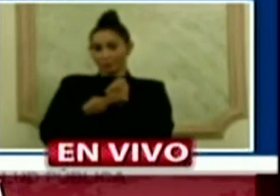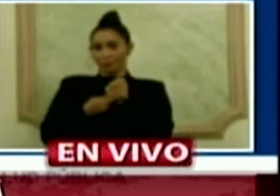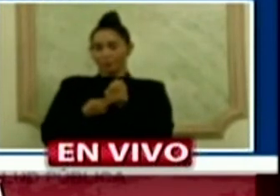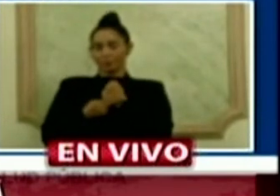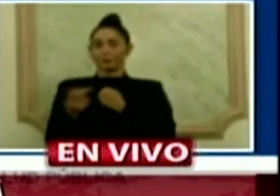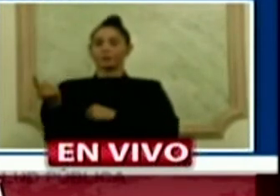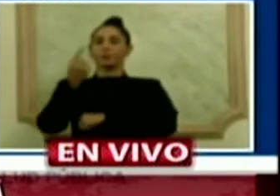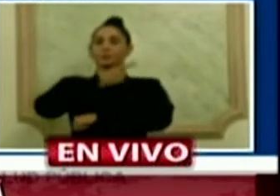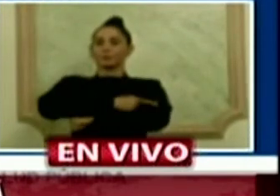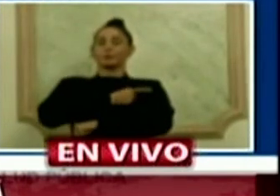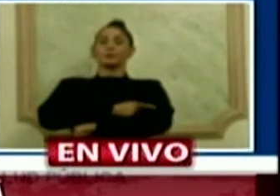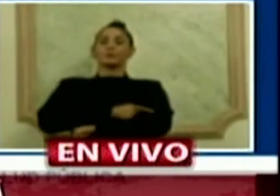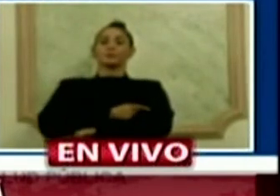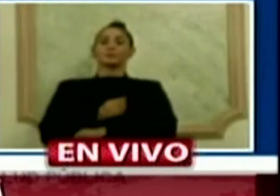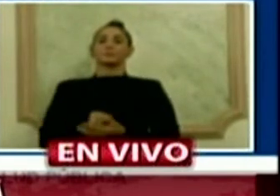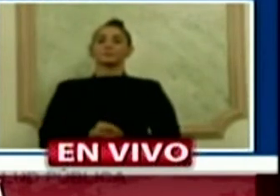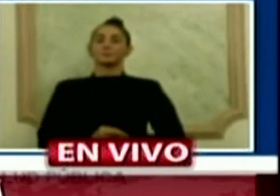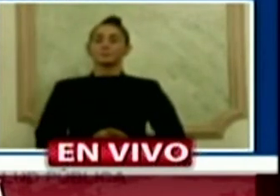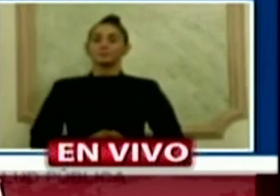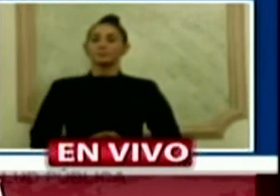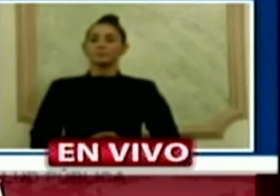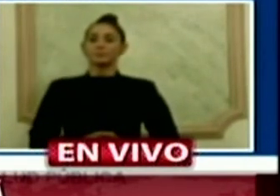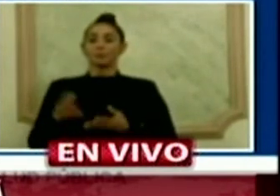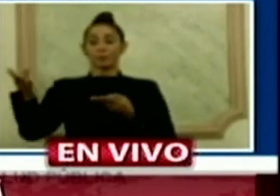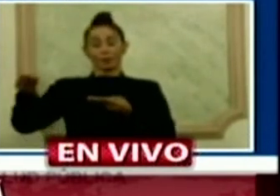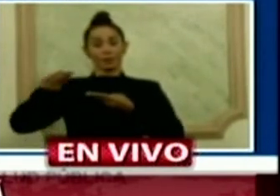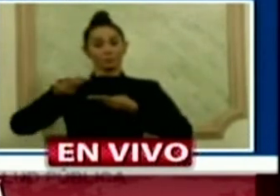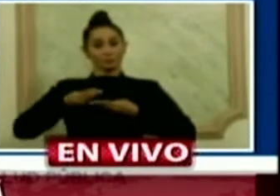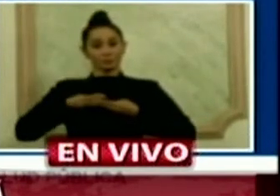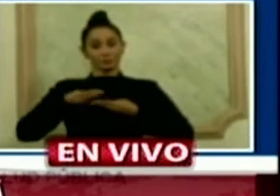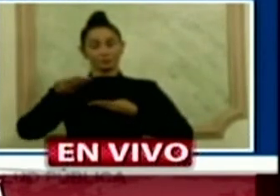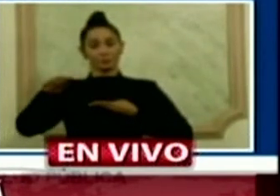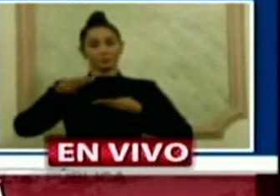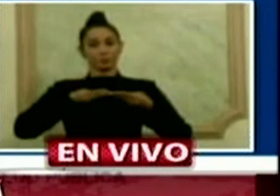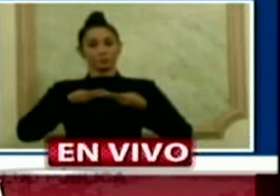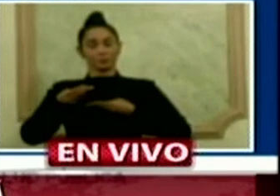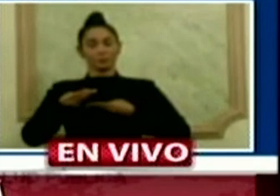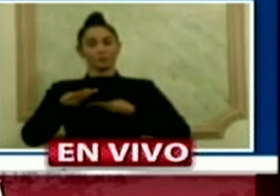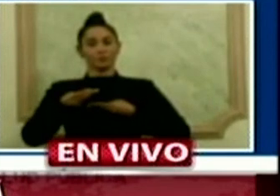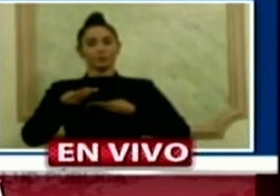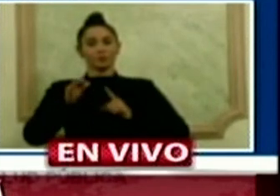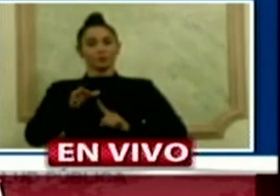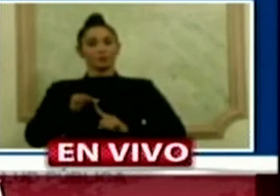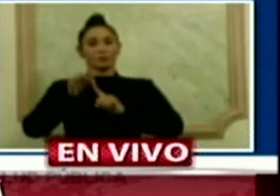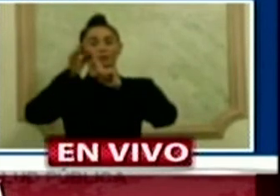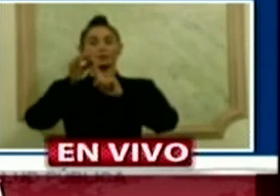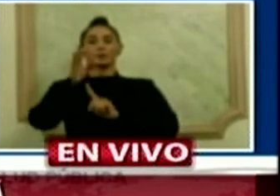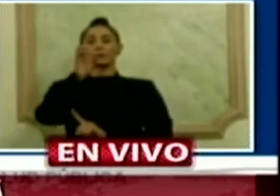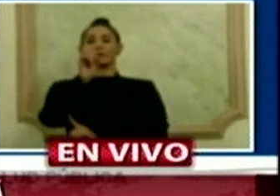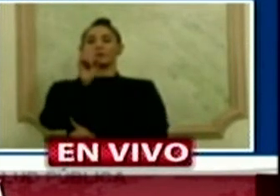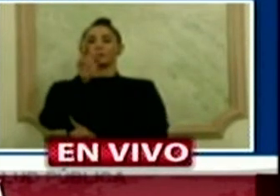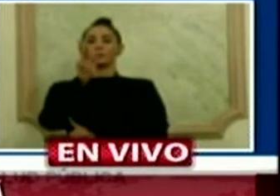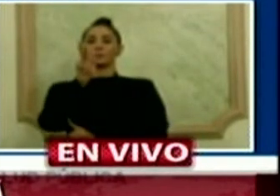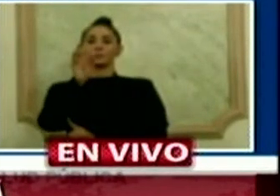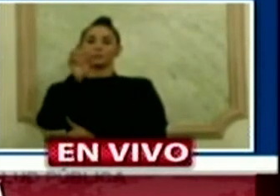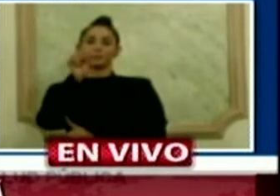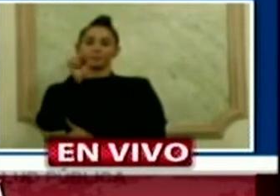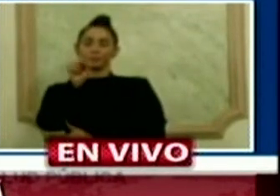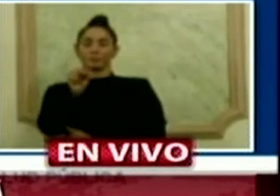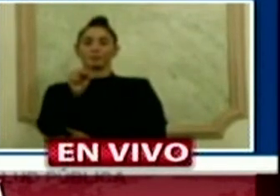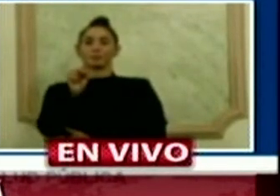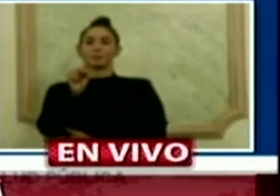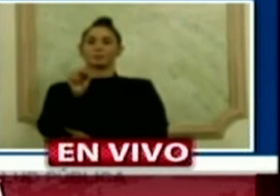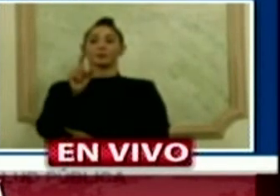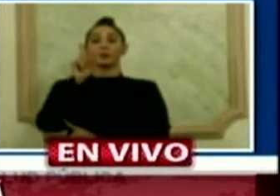Hemos recibido varias donaciones, específicamente la de la OPS por un valor de 1.6